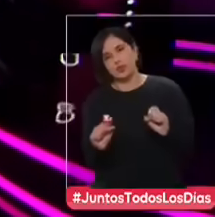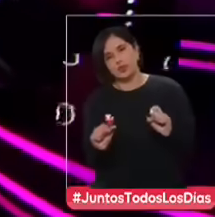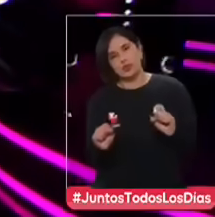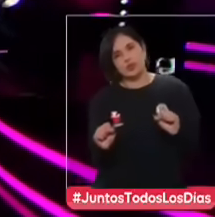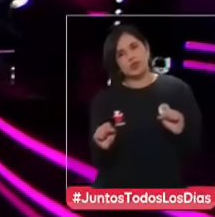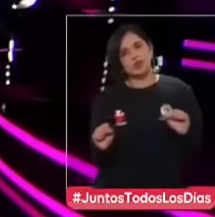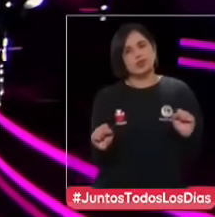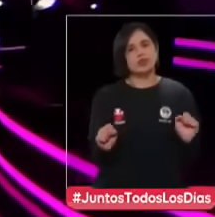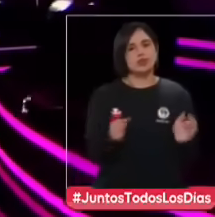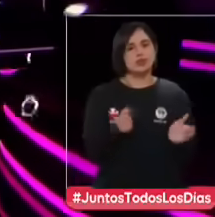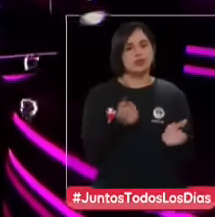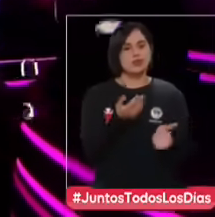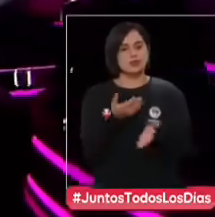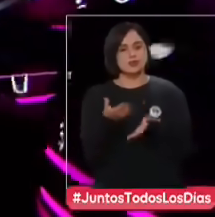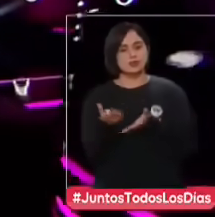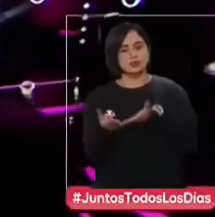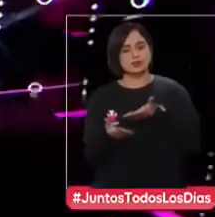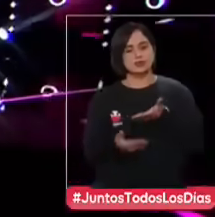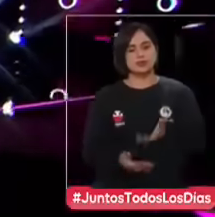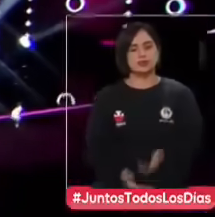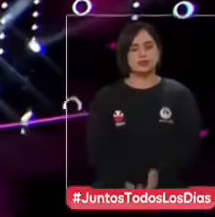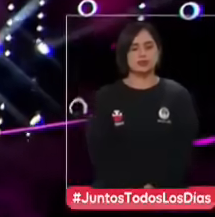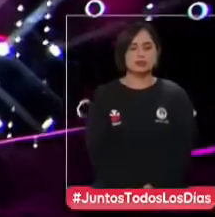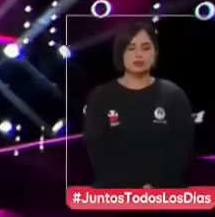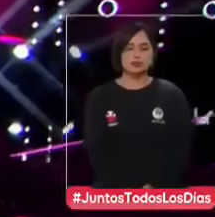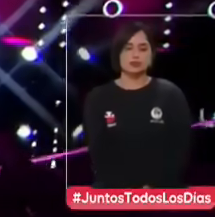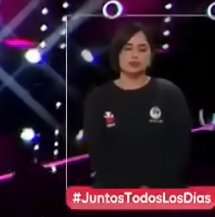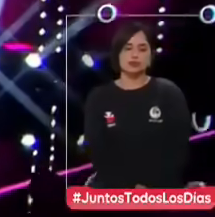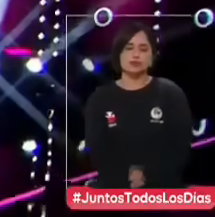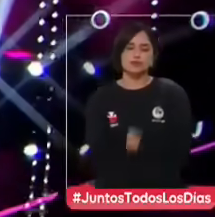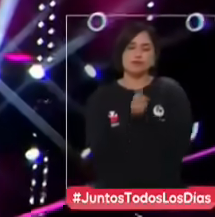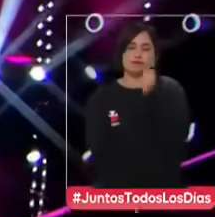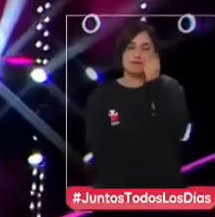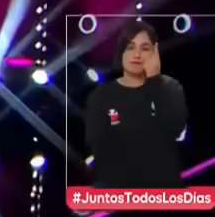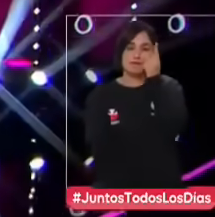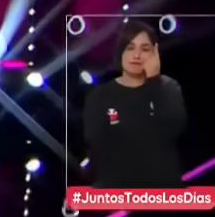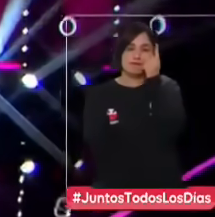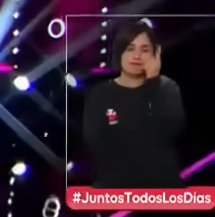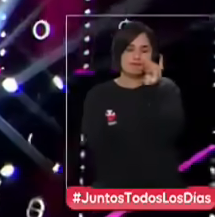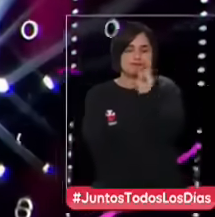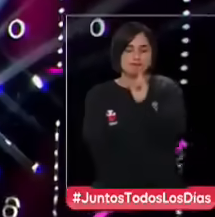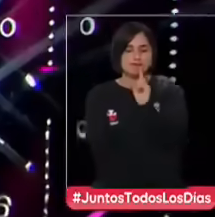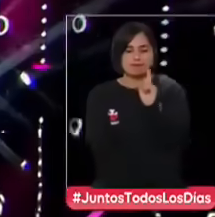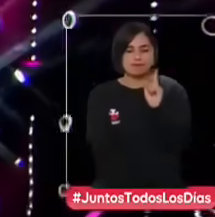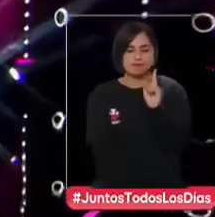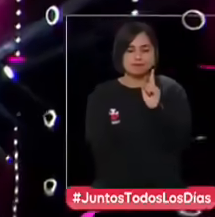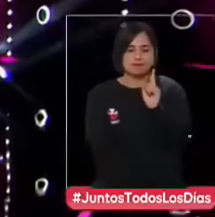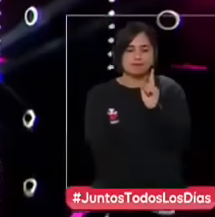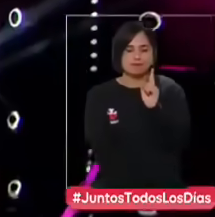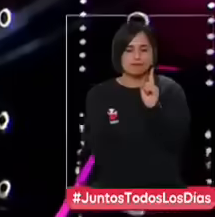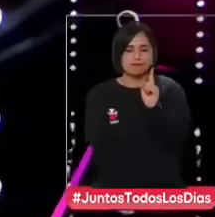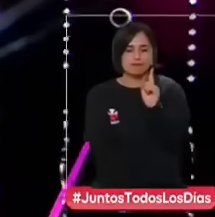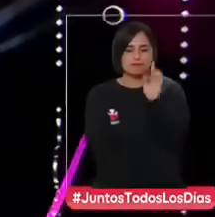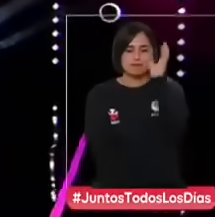no puedo, no voy a entender el